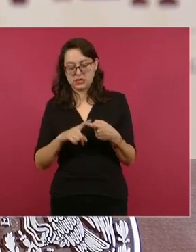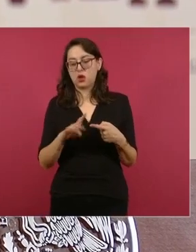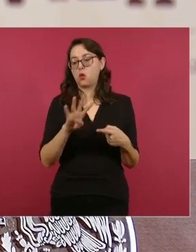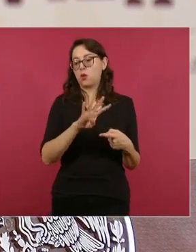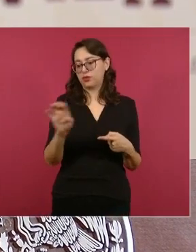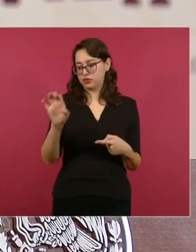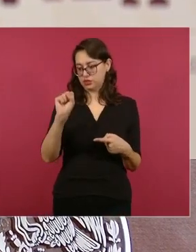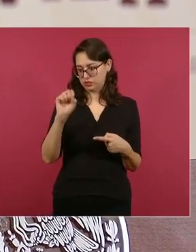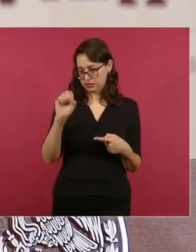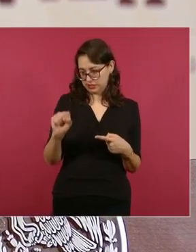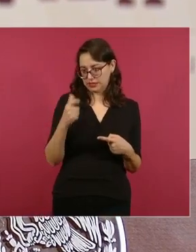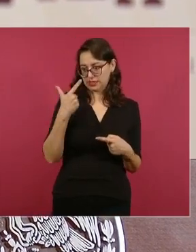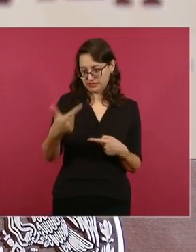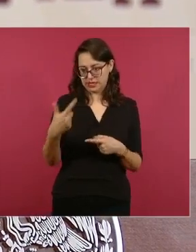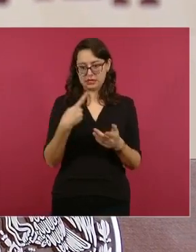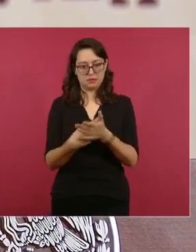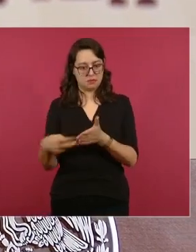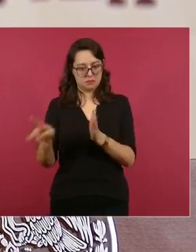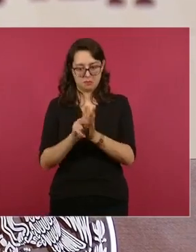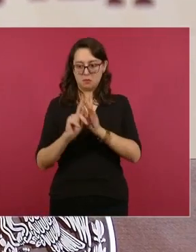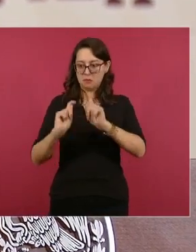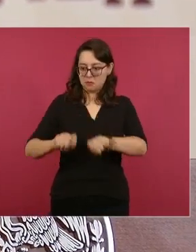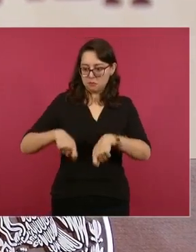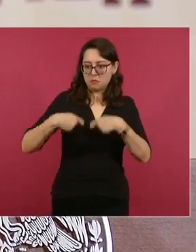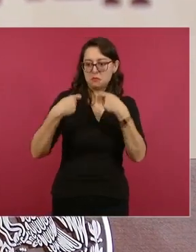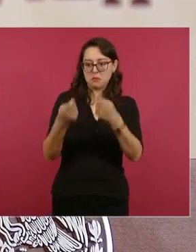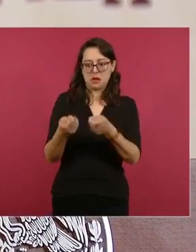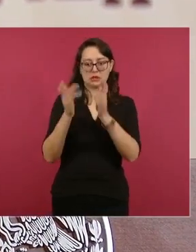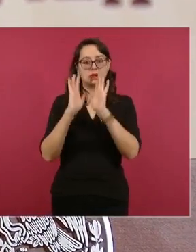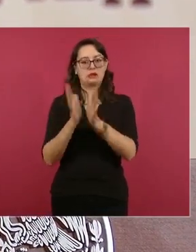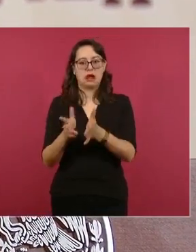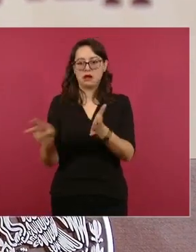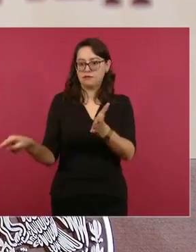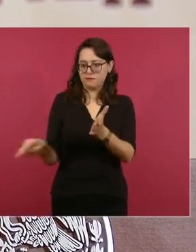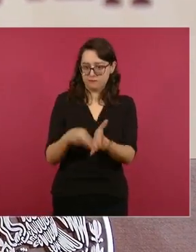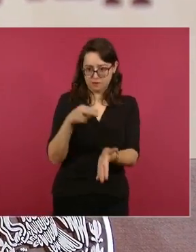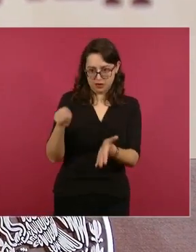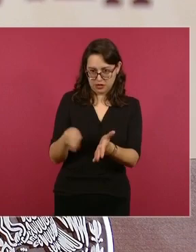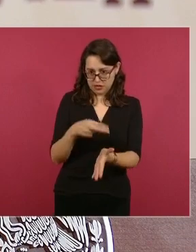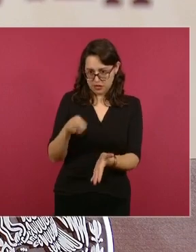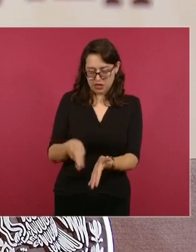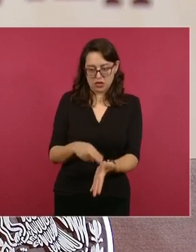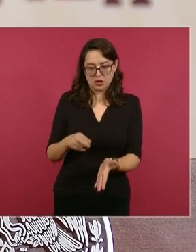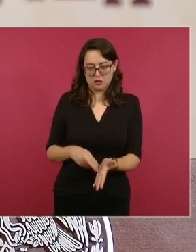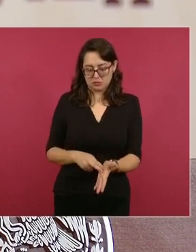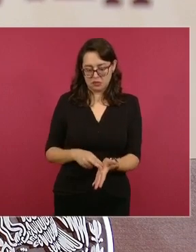467 personal de salud que ya firmó su plaza, su base